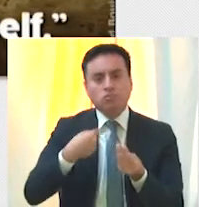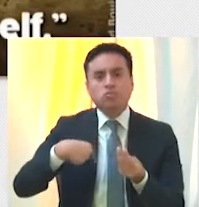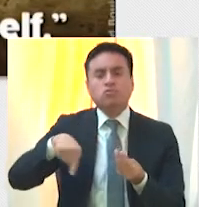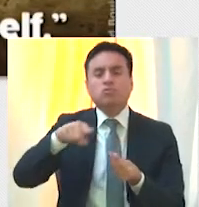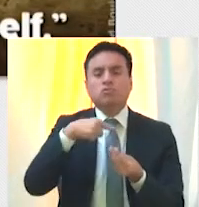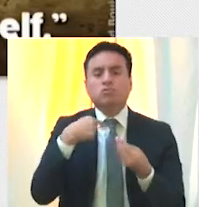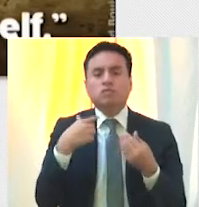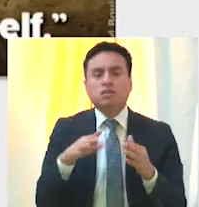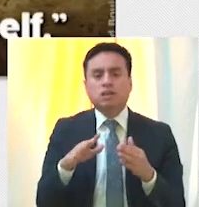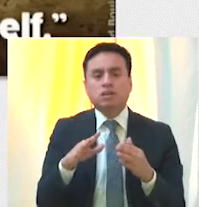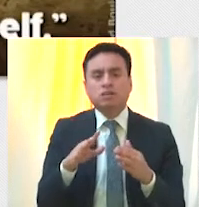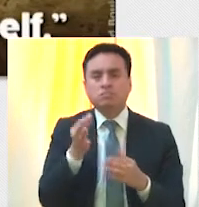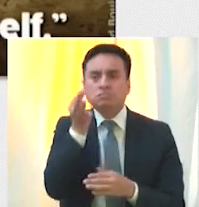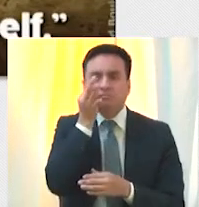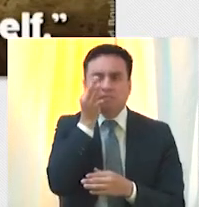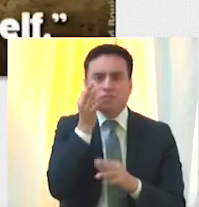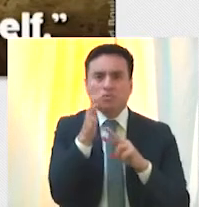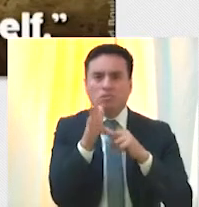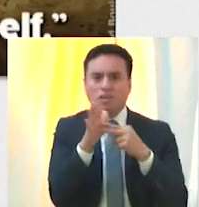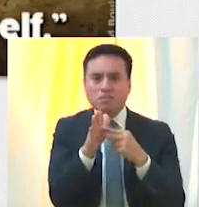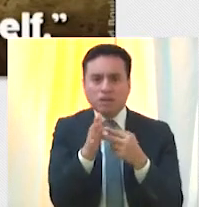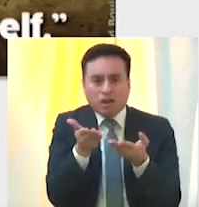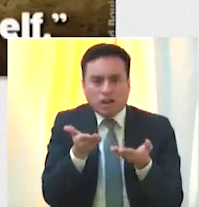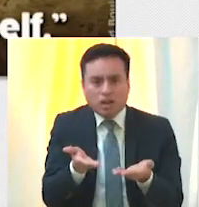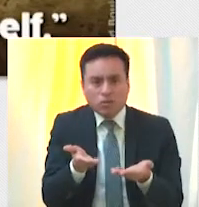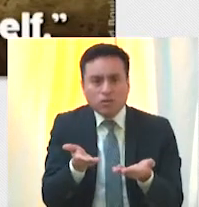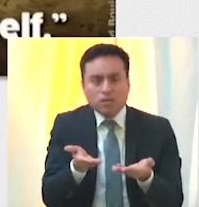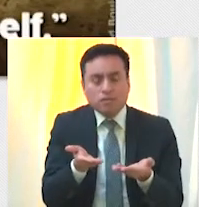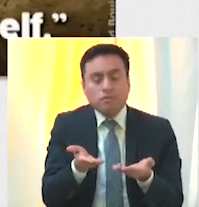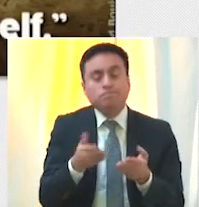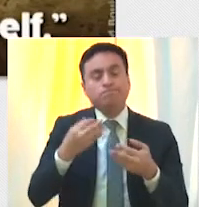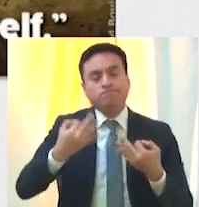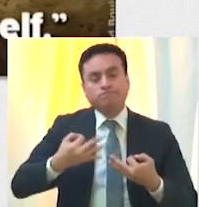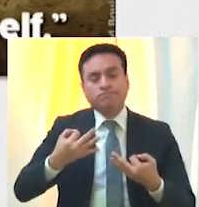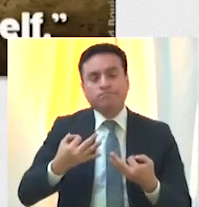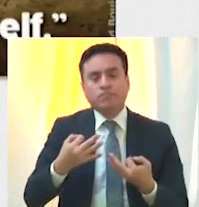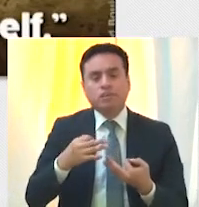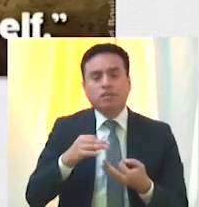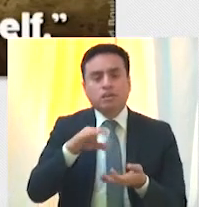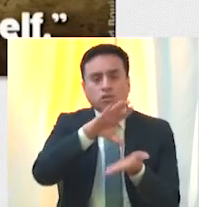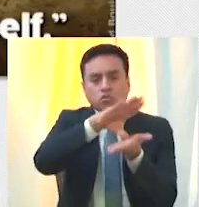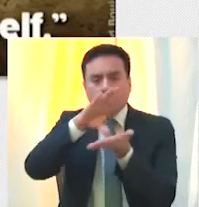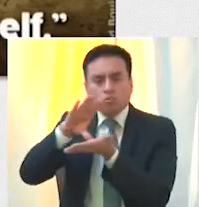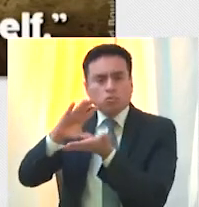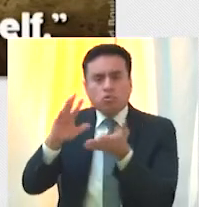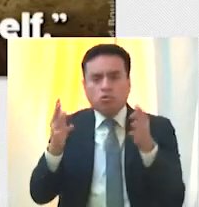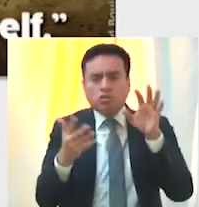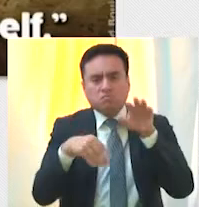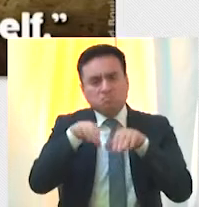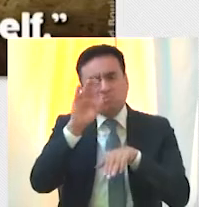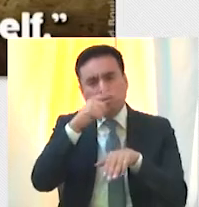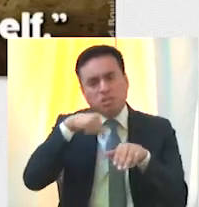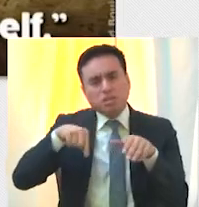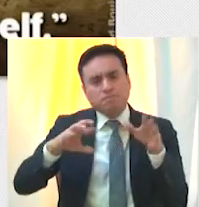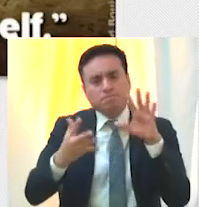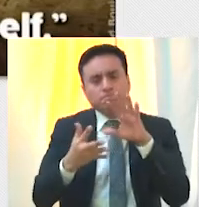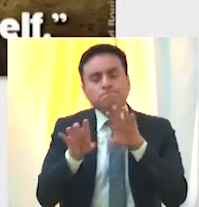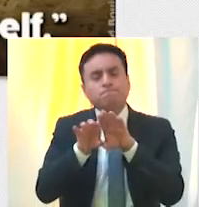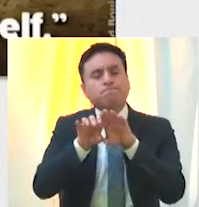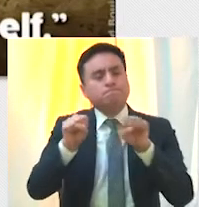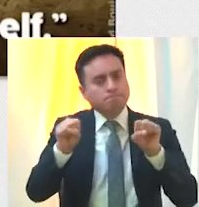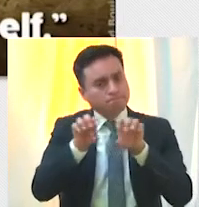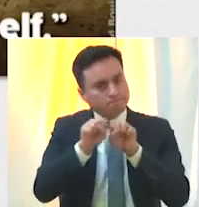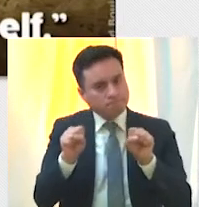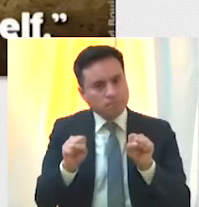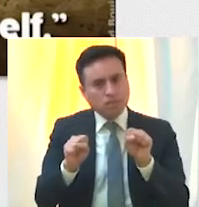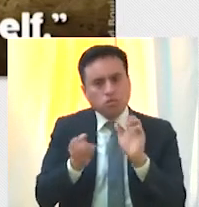pasado de contemplar el problema a actuar, y efectivamente todas las naciones, o la mayoría de ellas, ¿cierto?, acordaron